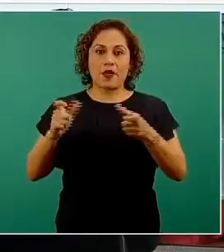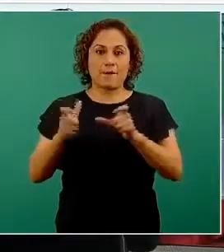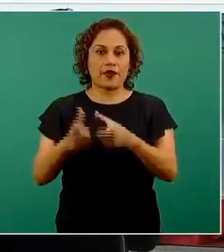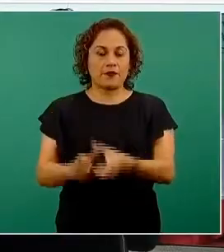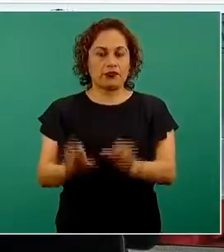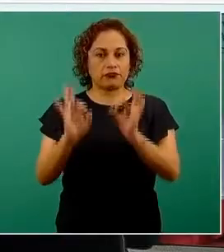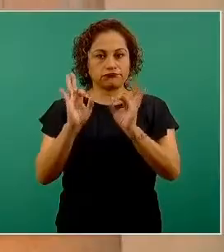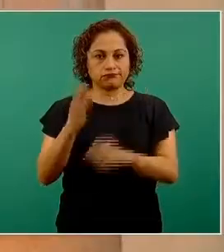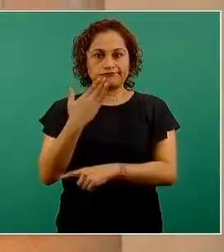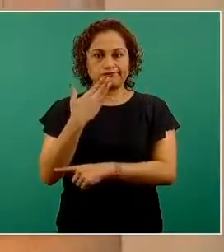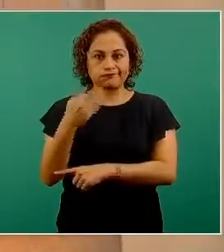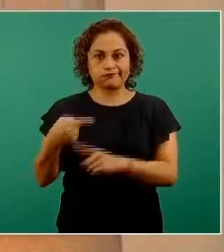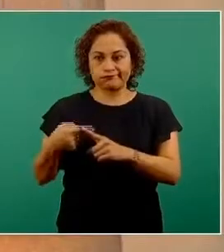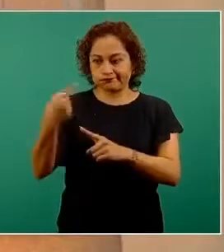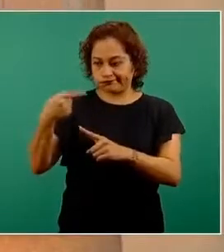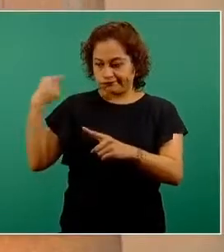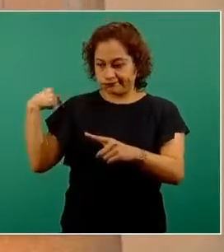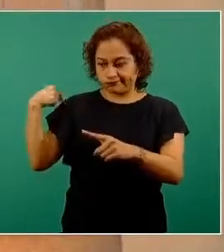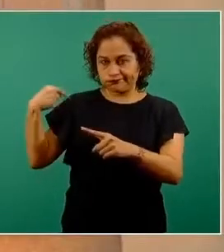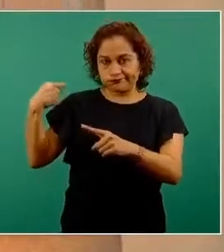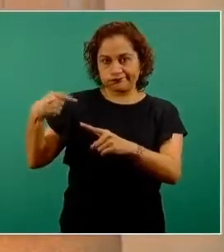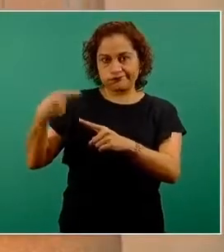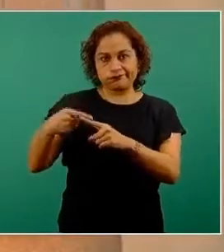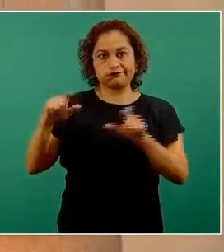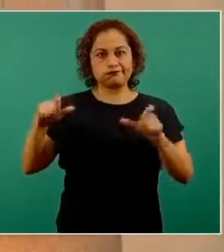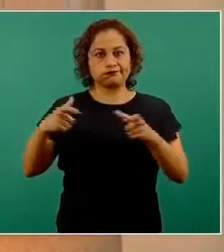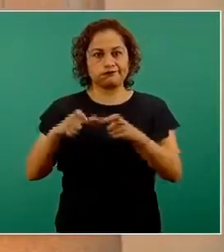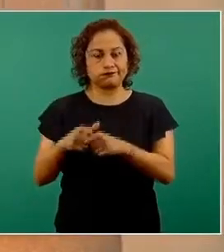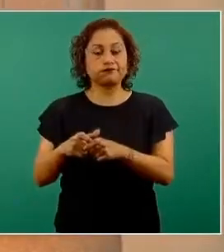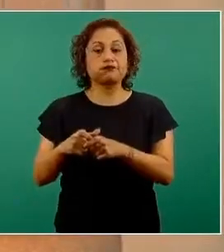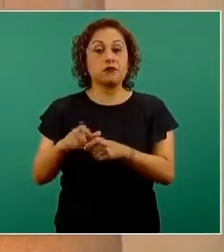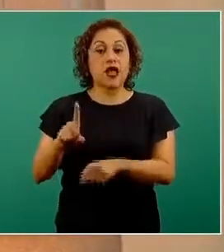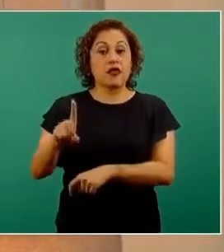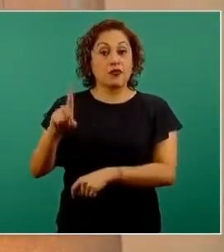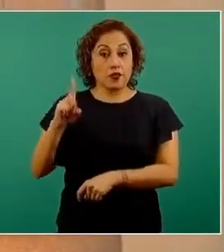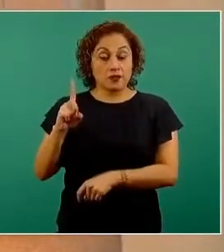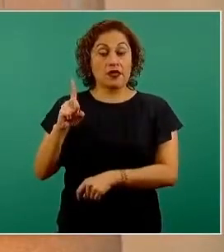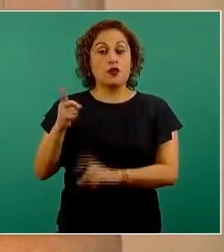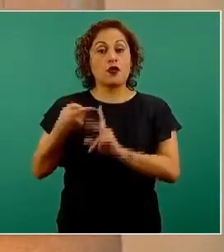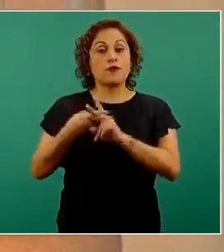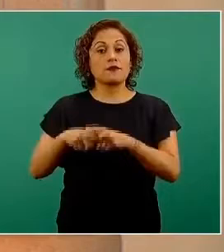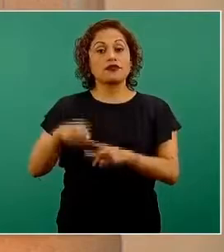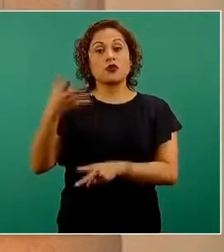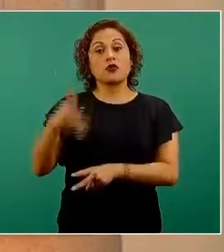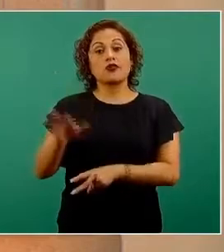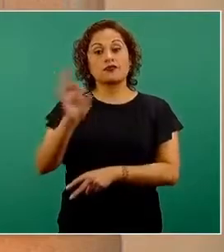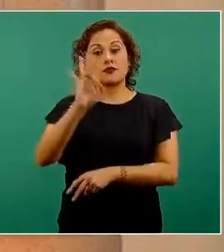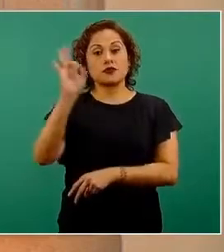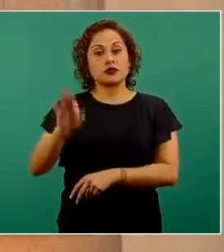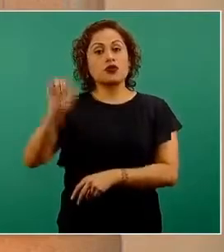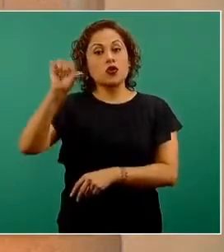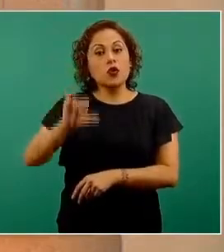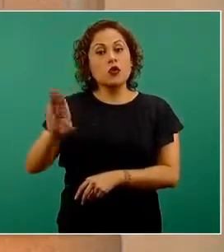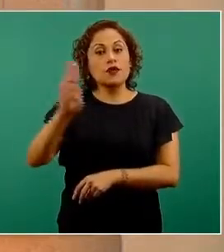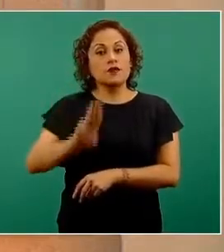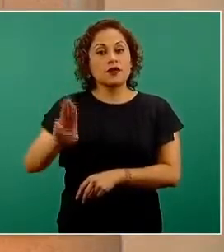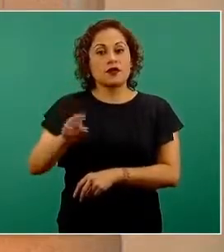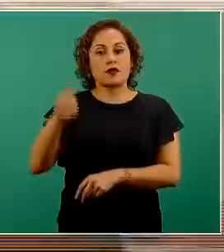su vez ha ido disminuyendo de abrir el día domingo en un menos 10%, hoy miércoles se encuentra en un